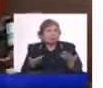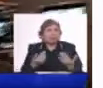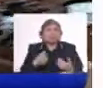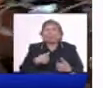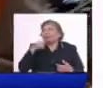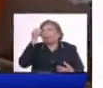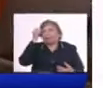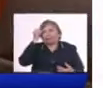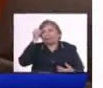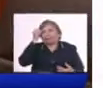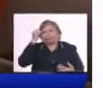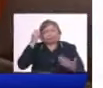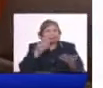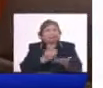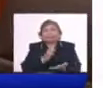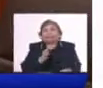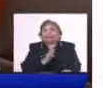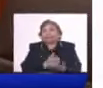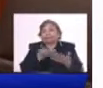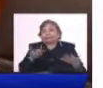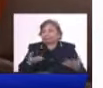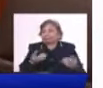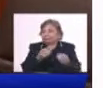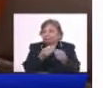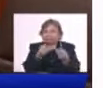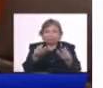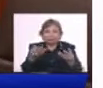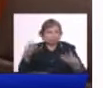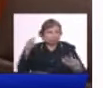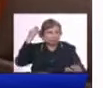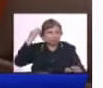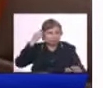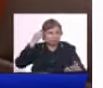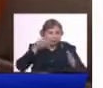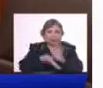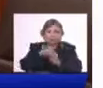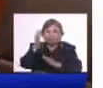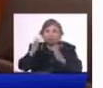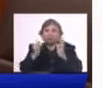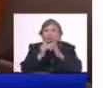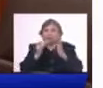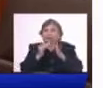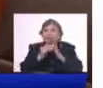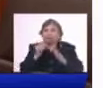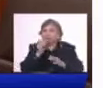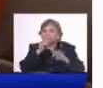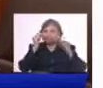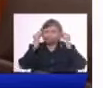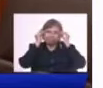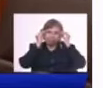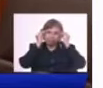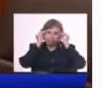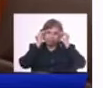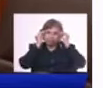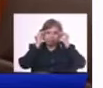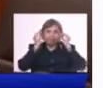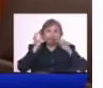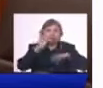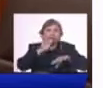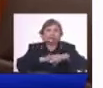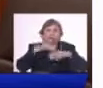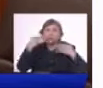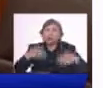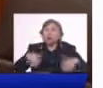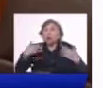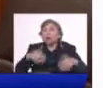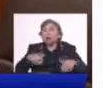entiendo cómo en estas circunstancias muchos políticos pueden volver a sus domicilios y no reflexionar sobre la alta